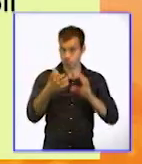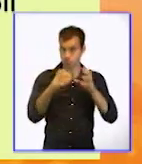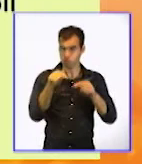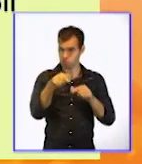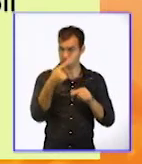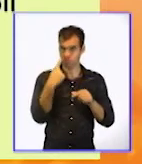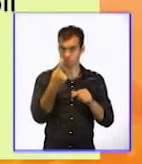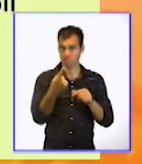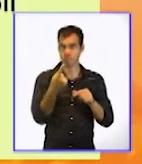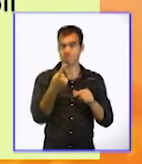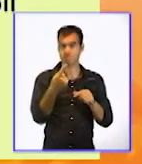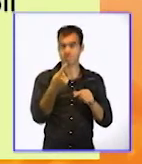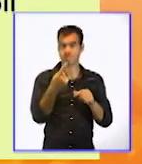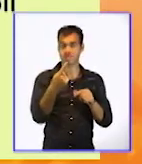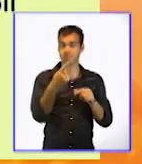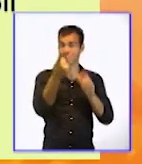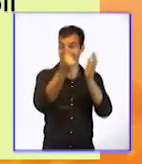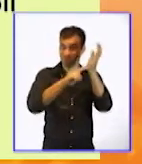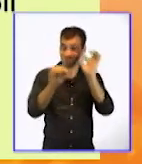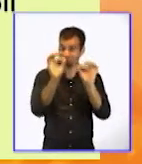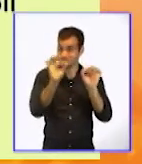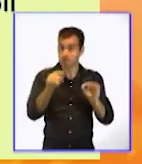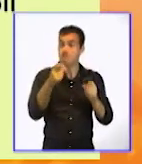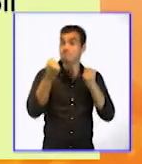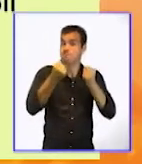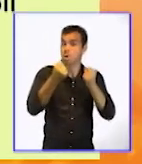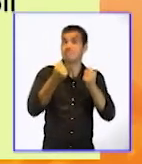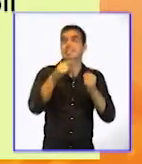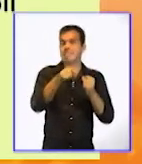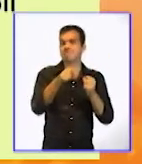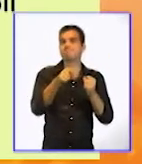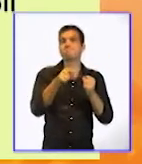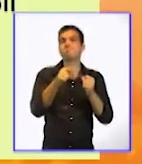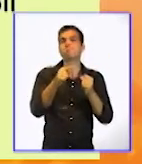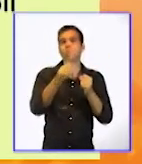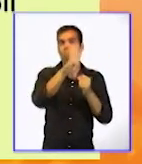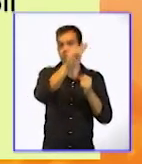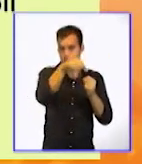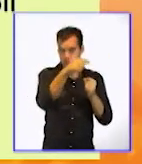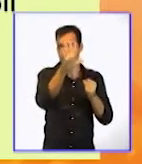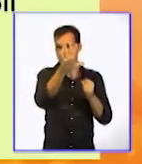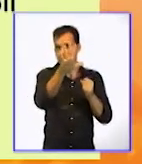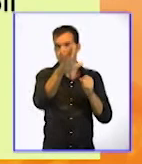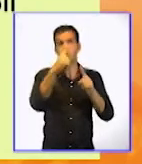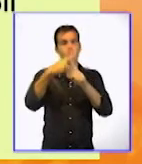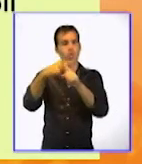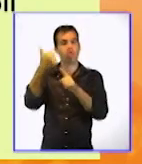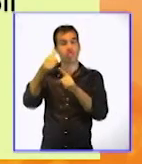más fuerte el de valor de 4,5 por 10 a la menos 4.